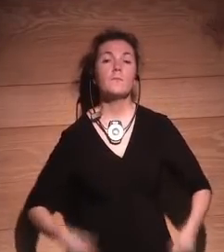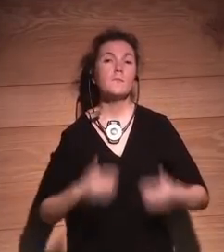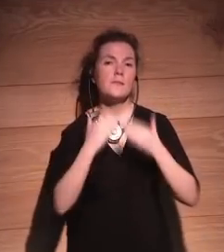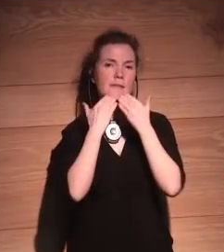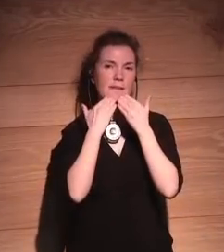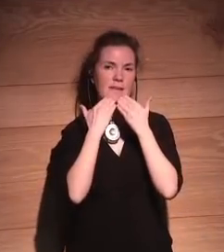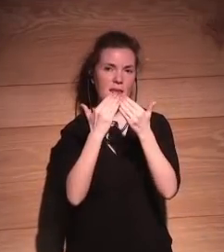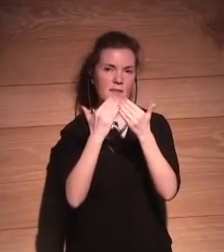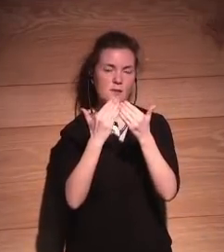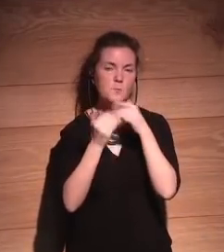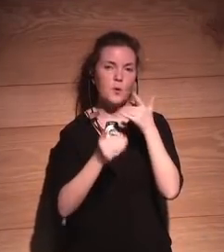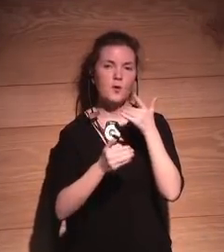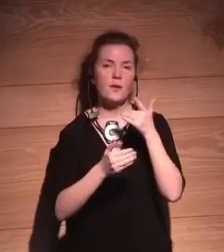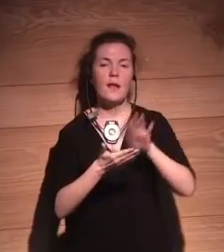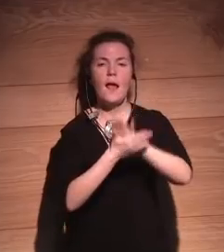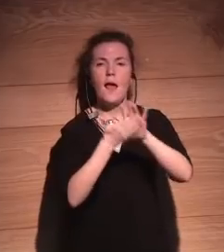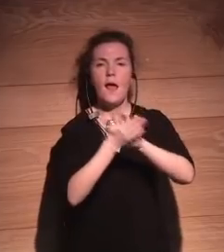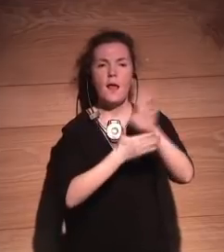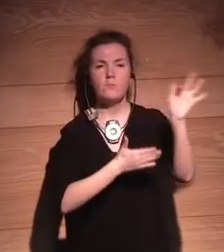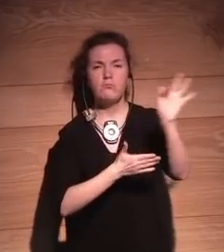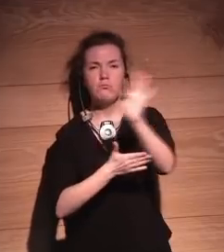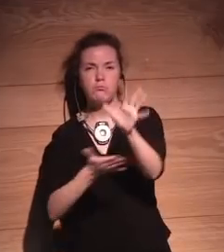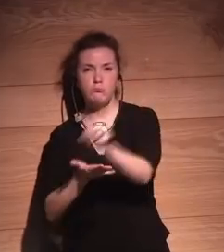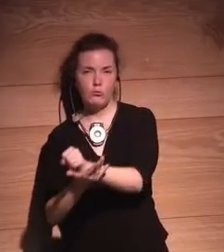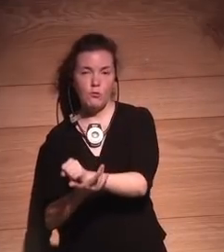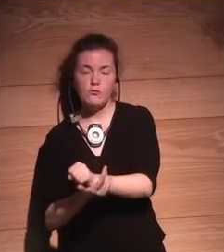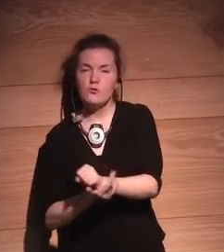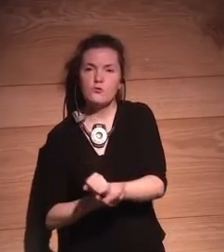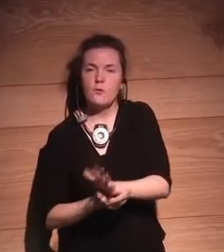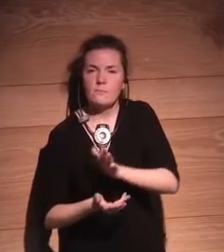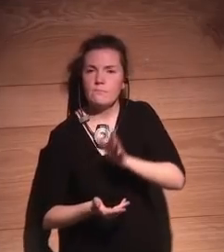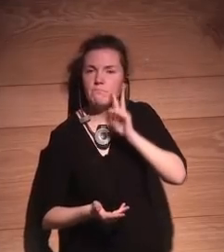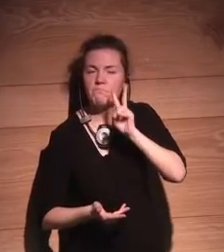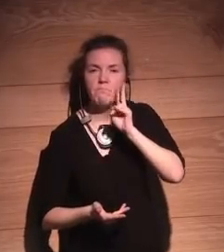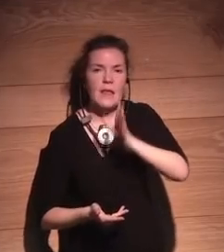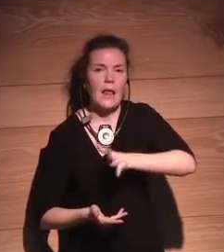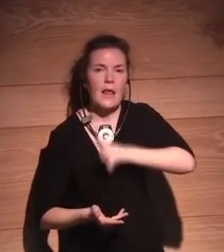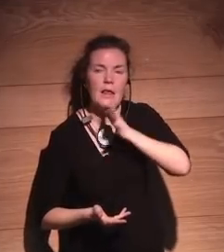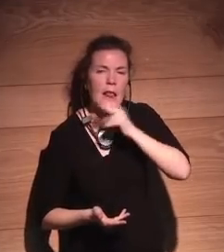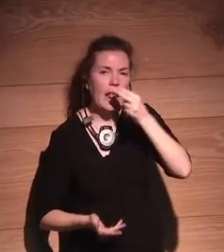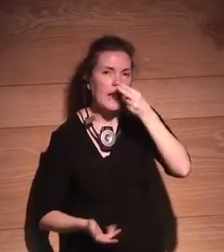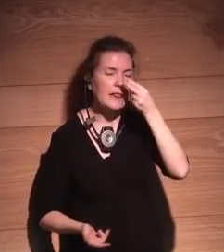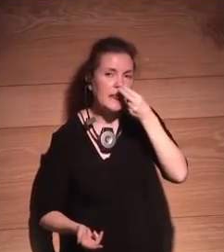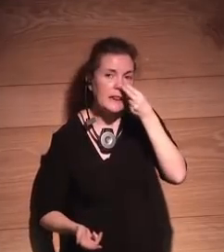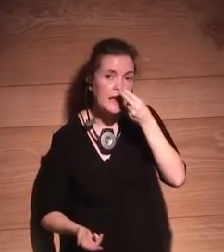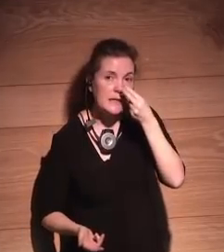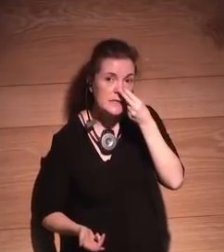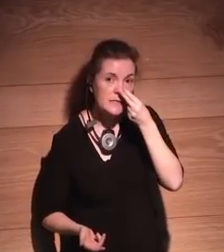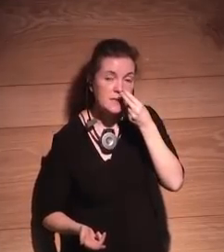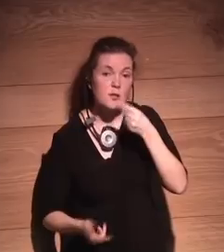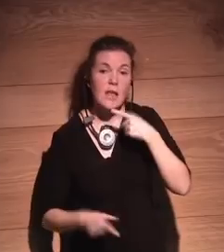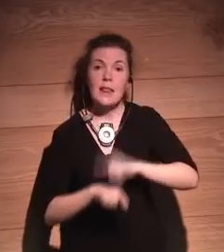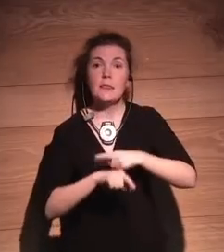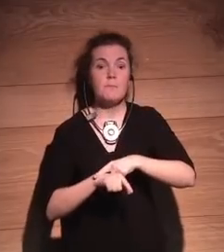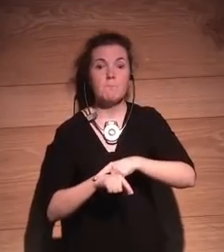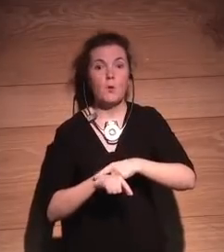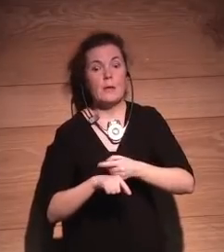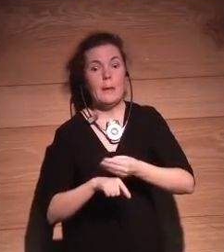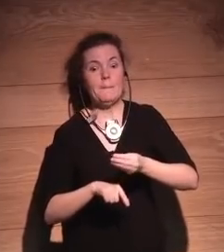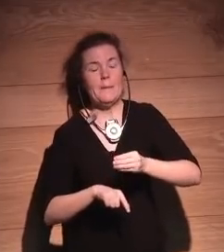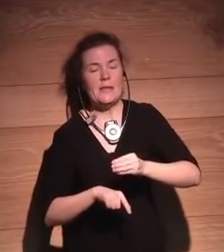Muchísimas gracias por la intervención a todos. Me ha parecido espectacular, interesantísima. Y como estamos fuera de tiempo,